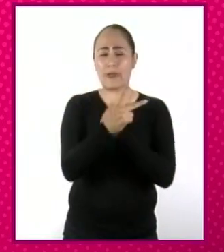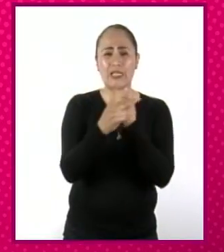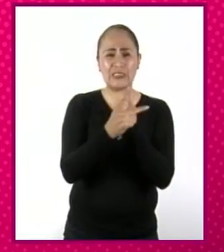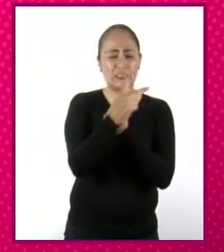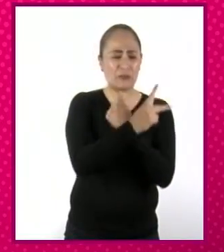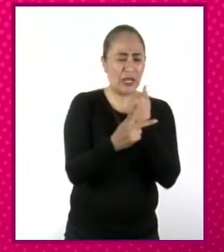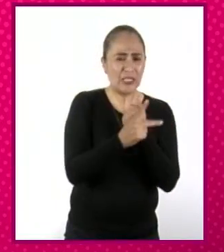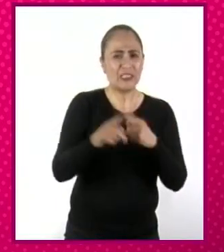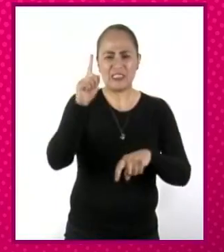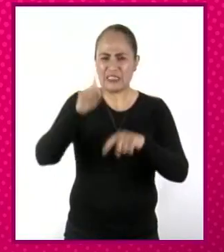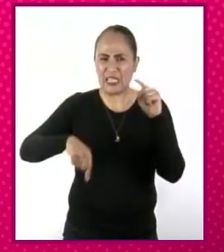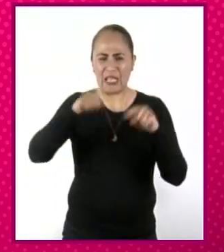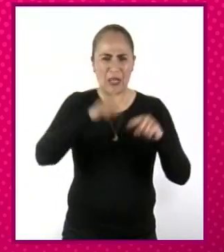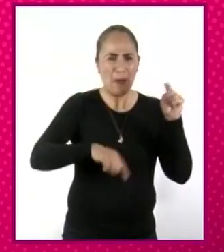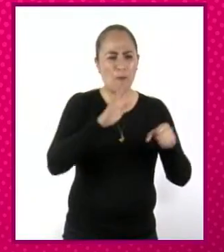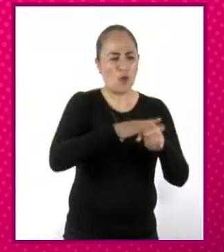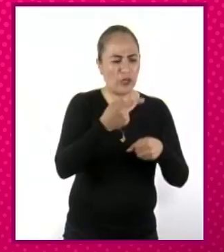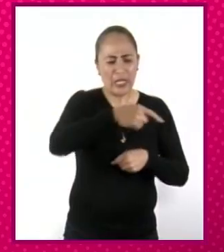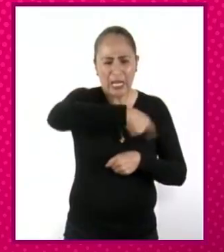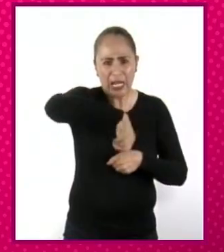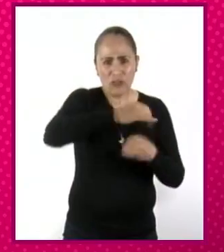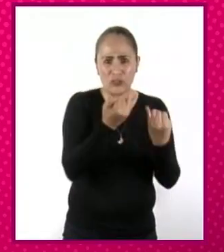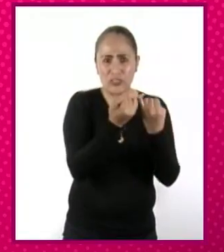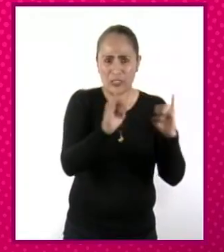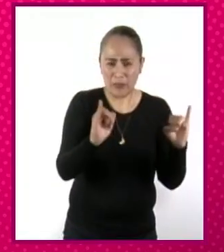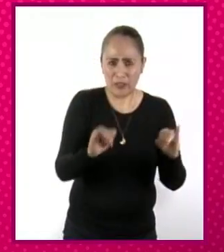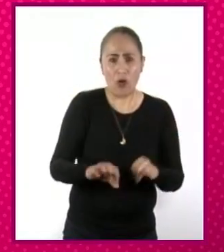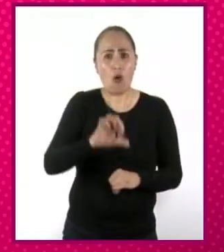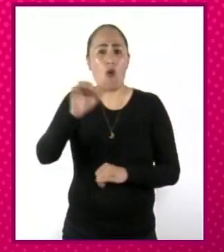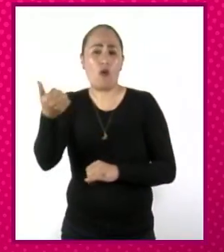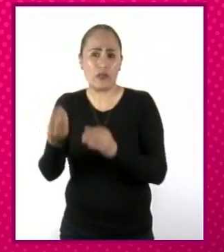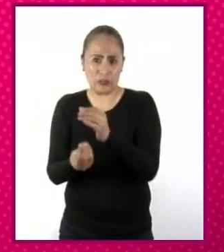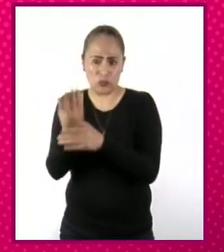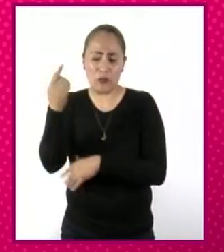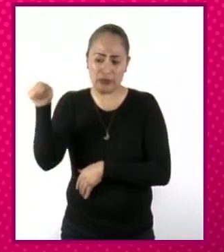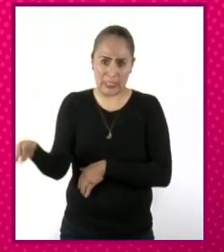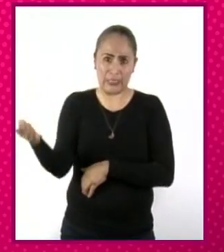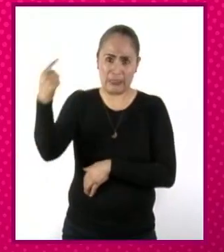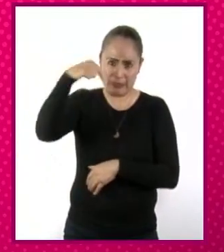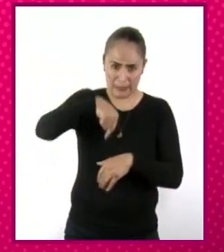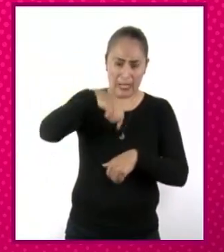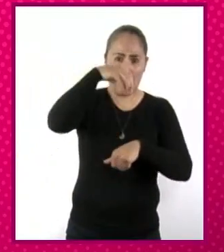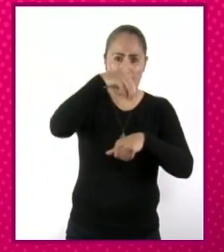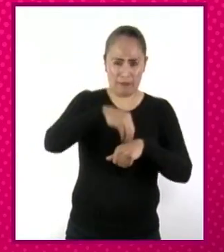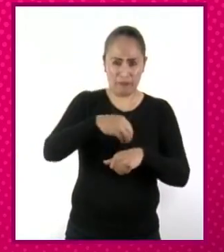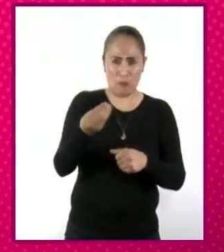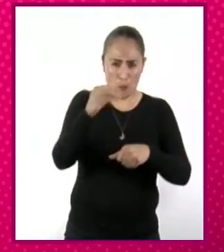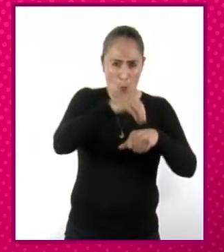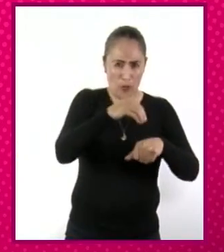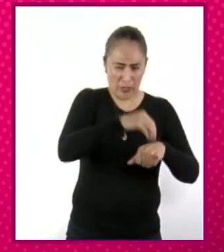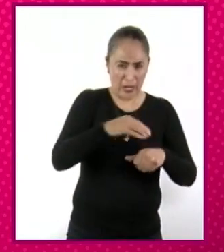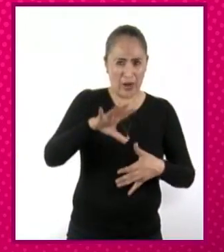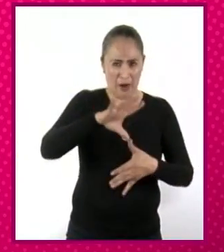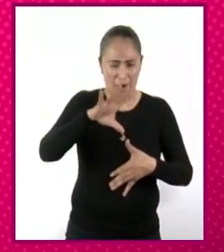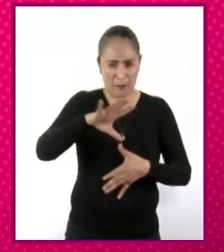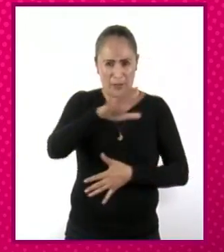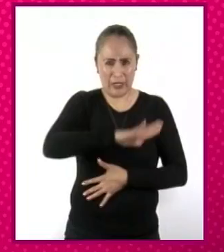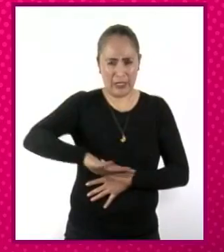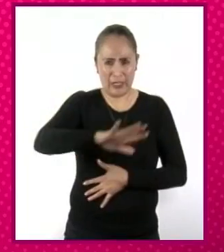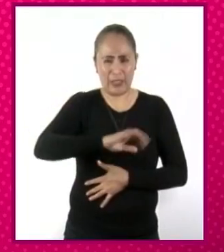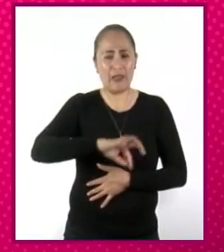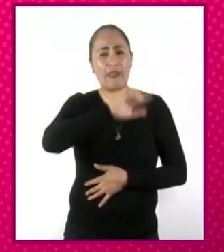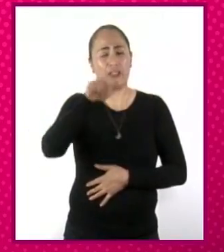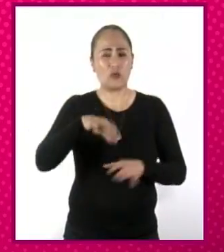colonias por el proceso de independencia, no estableciera nuevas colonias en América y no interviniera en el devenir de los